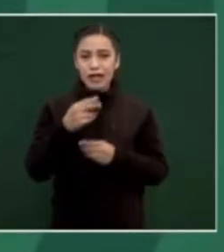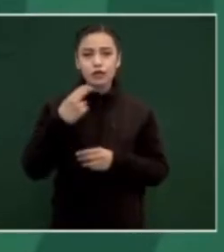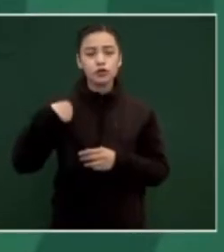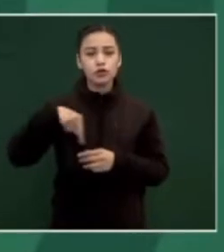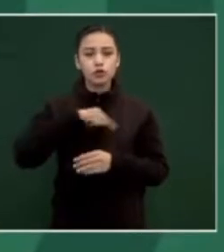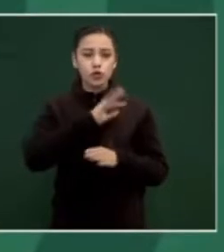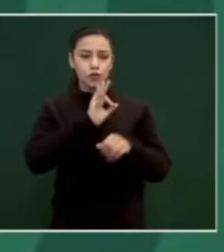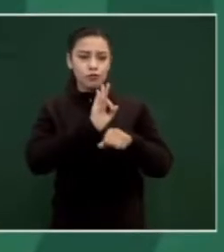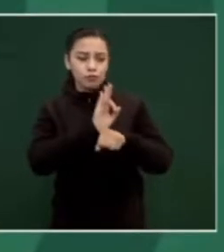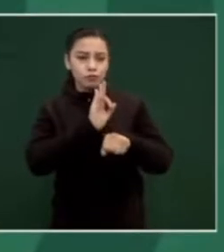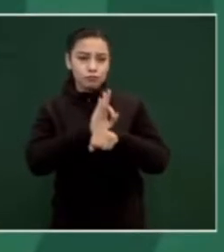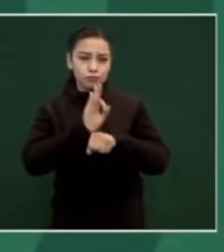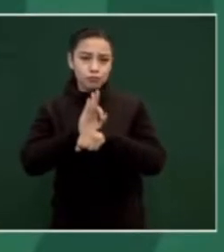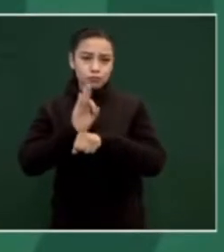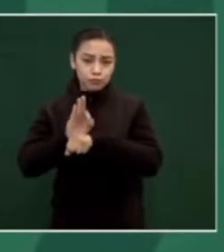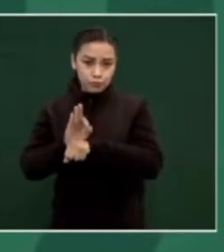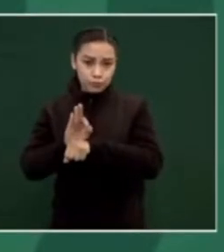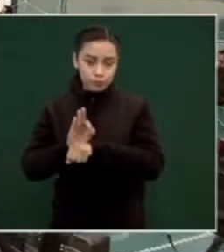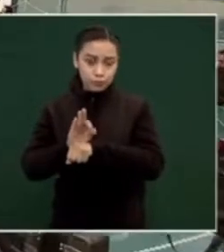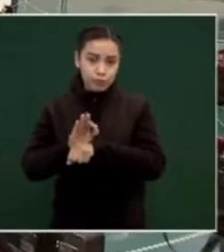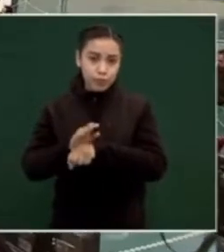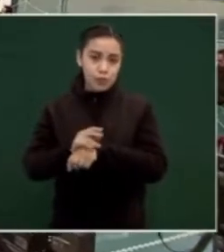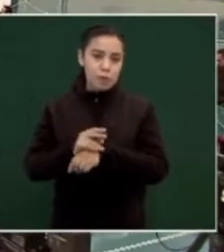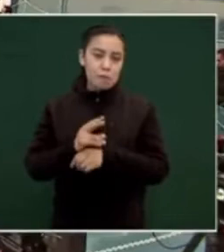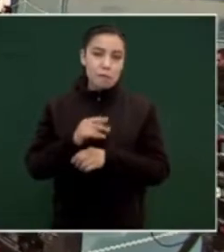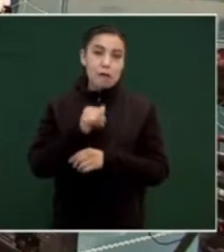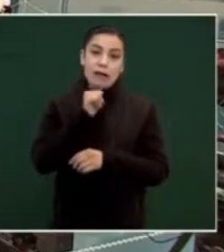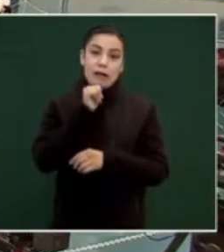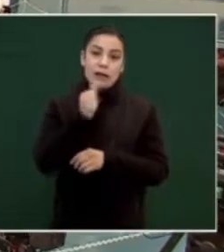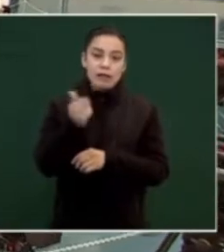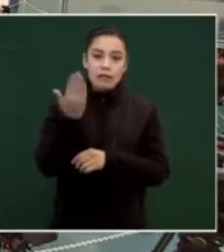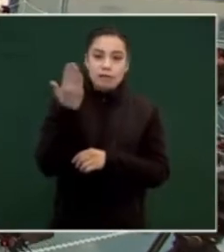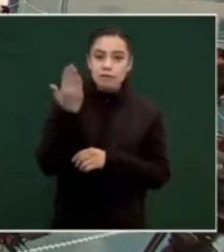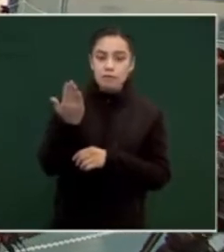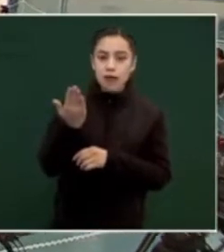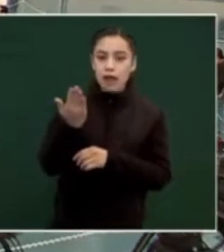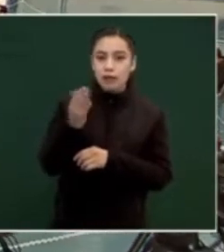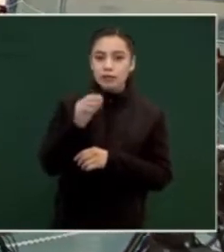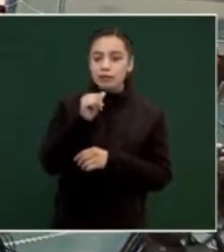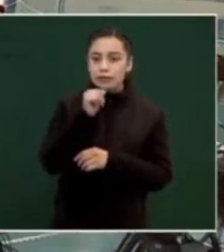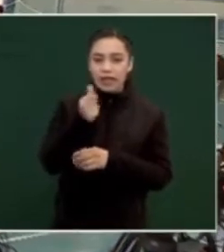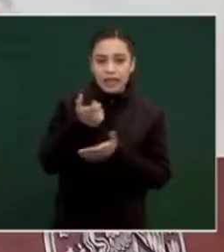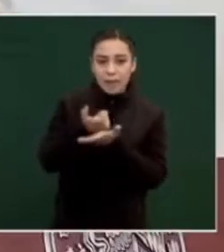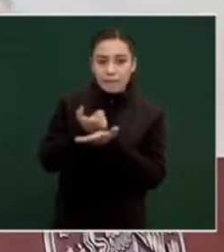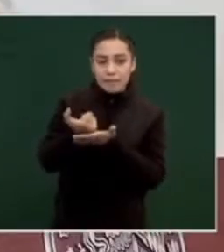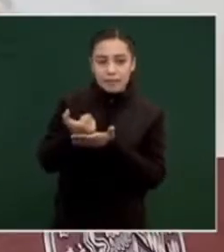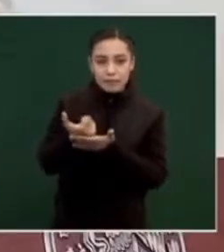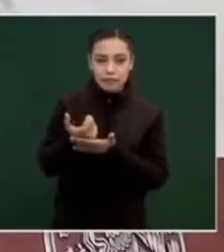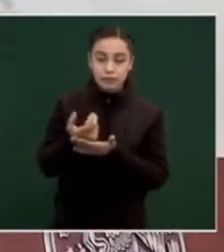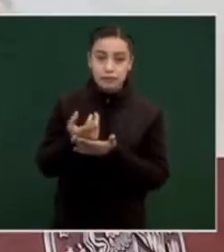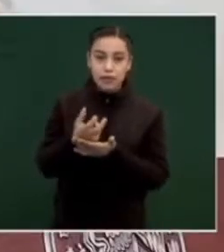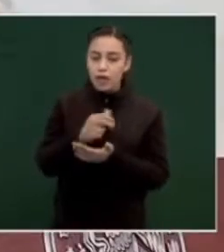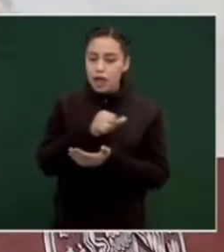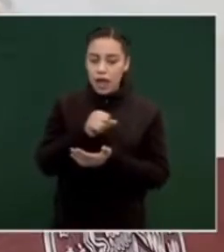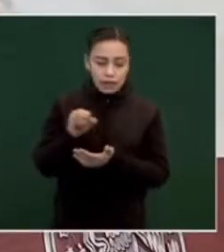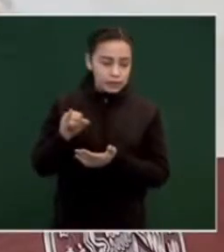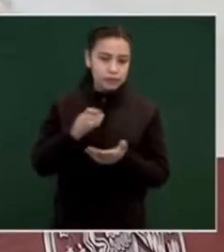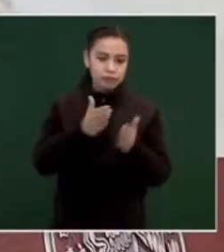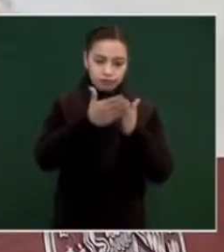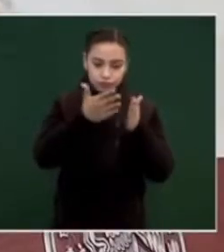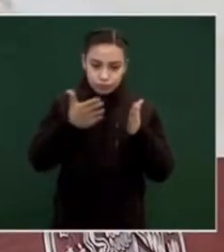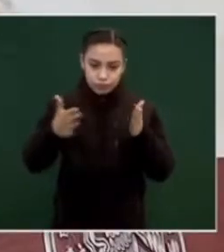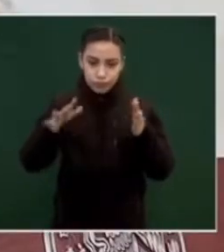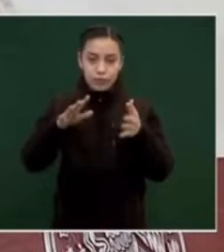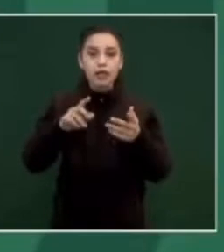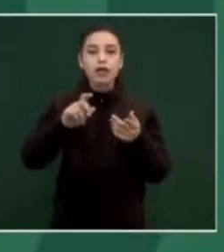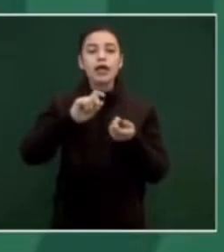chin te dice nada a cambio porque son parte del proceso de transformación 3